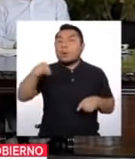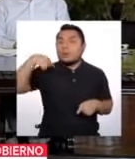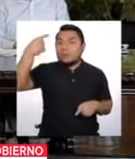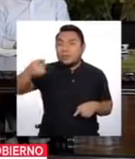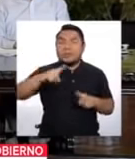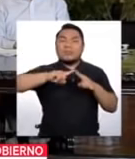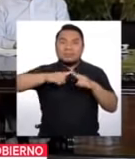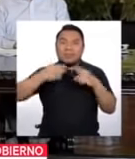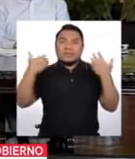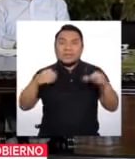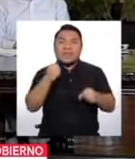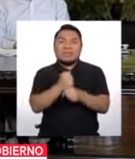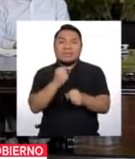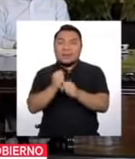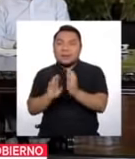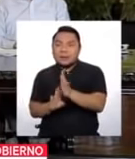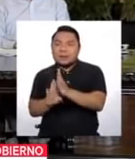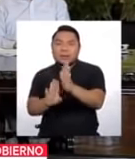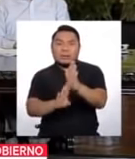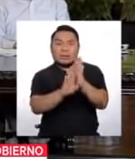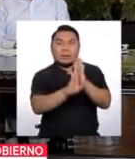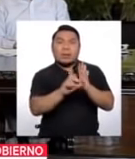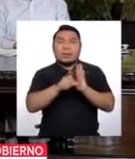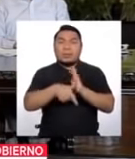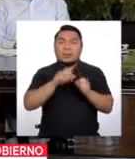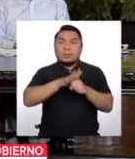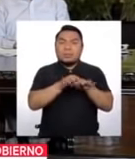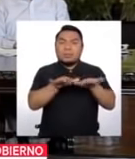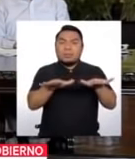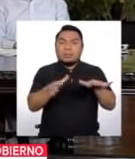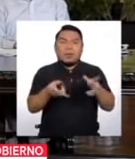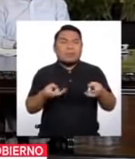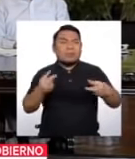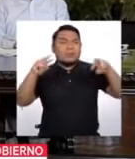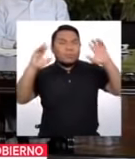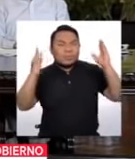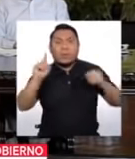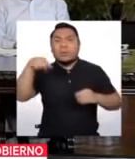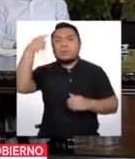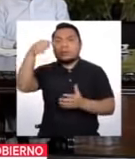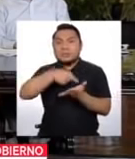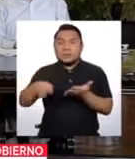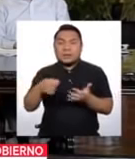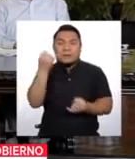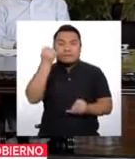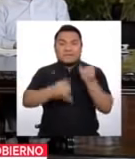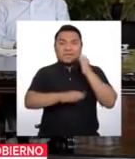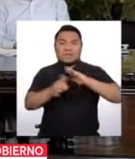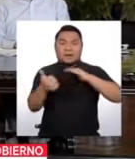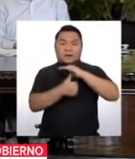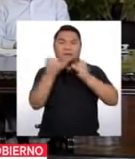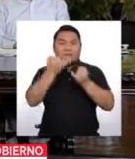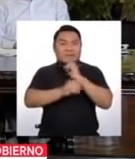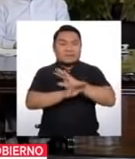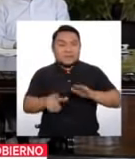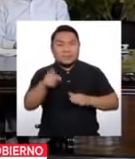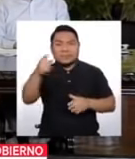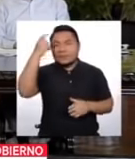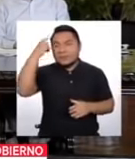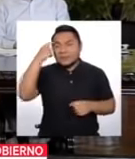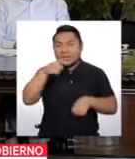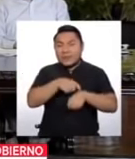cuando se reinicien algunas actividades económicas o la próxima semana, cuando acabe la cuarentena? ¿Está evaluando ampliar la